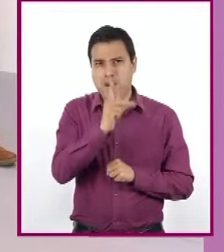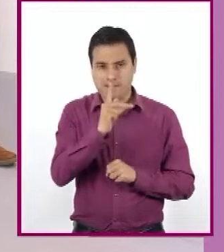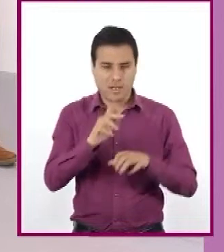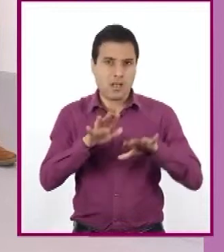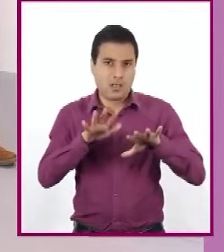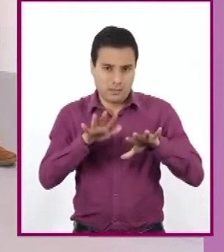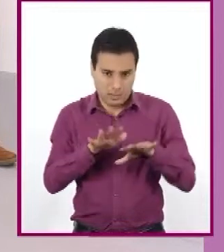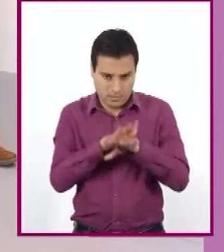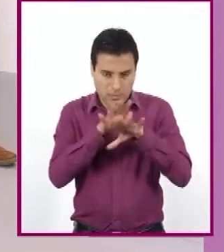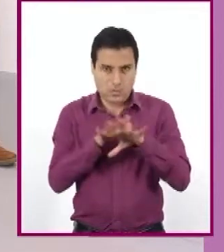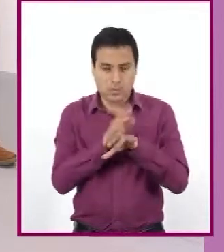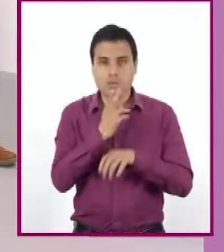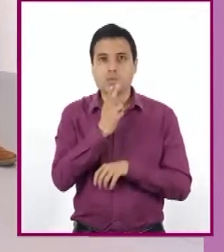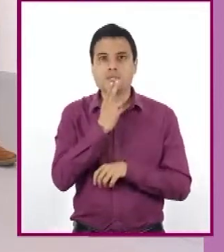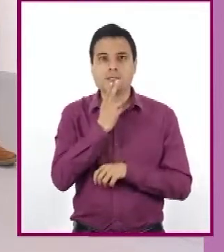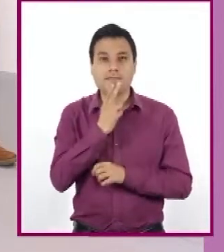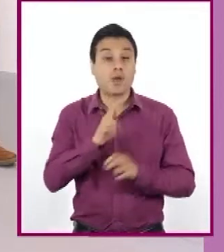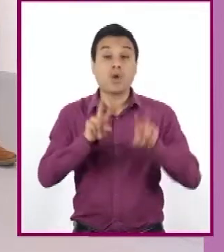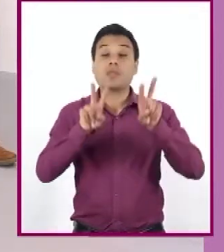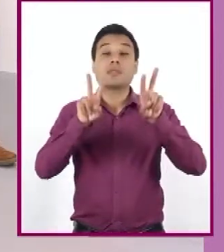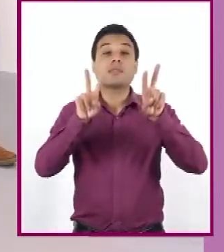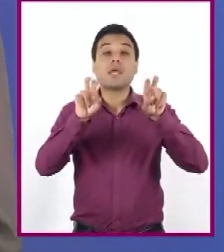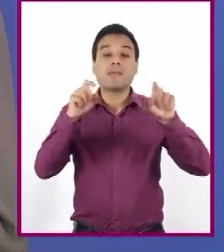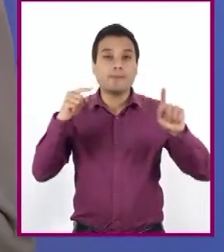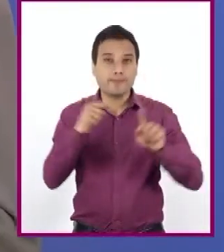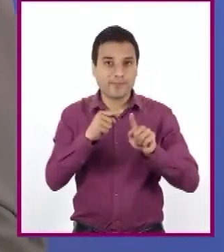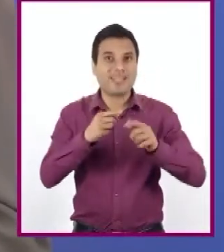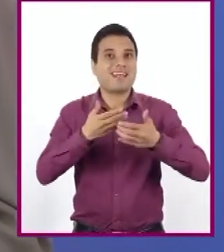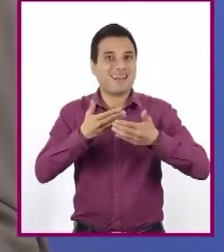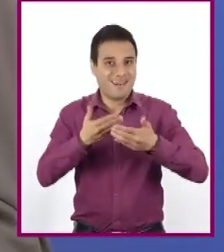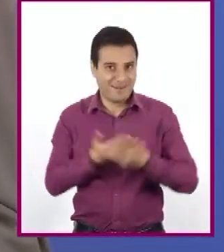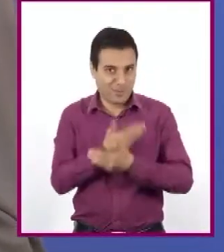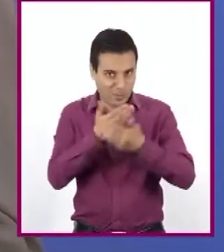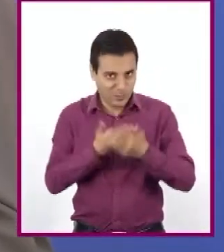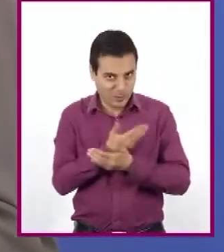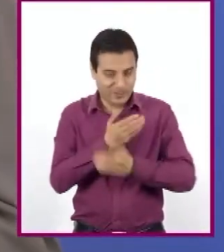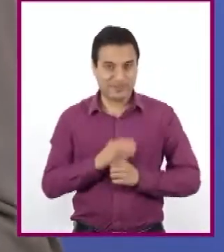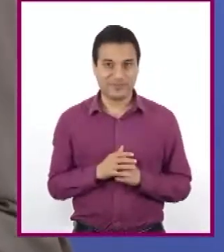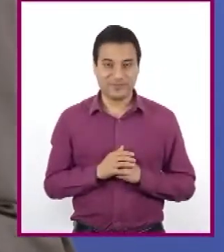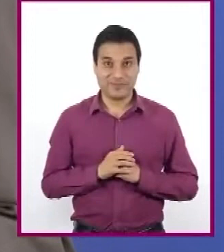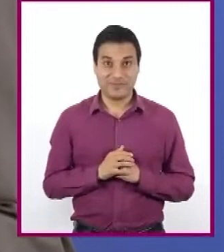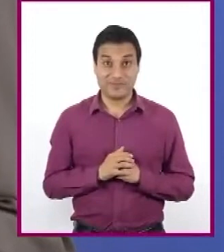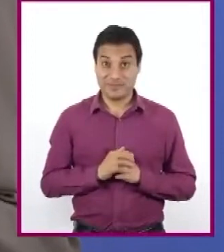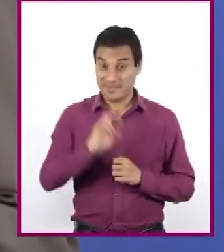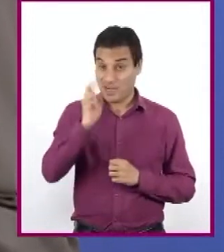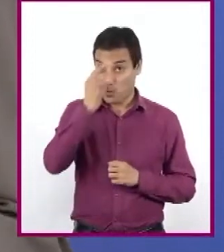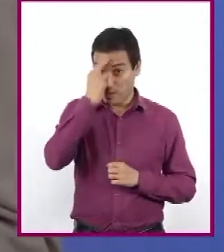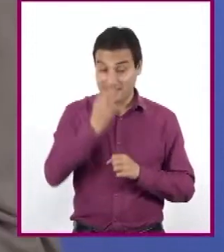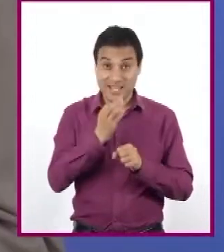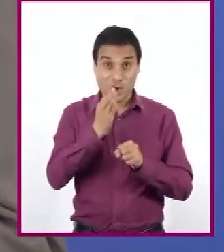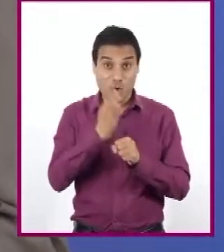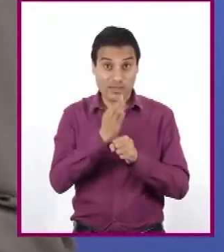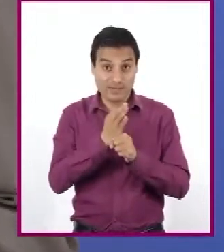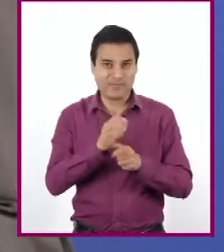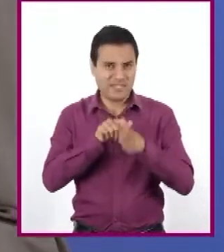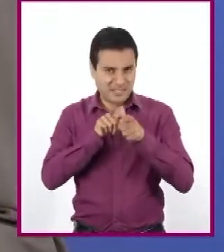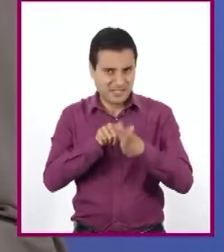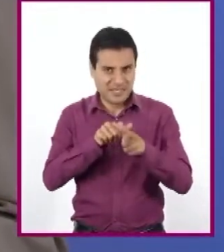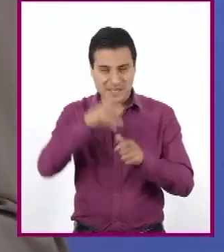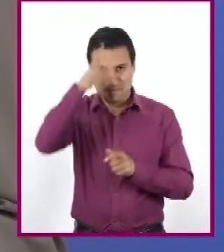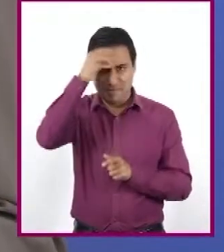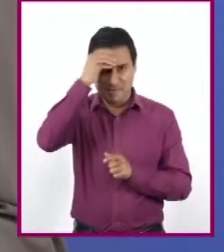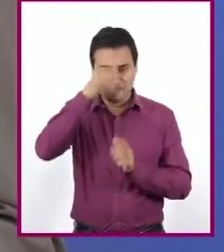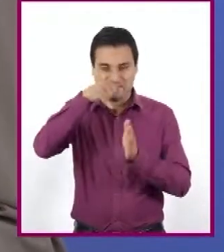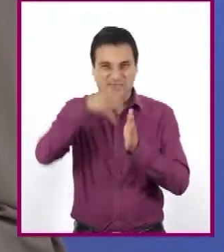en el proceso de la reproducción de los seres vivos. No olviden que seguimos profundizando en el aprendizaje esperado. Compara